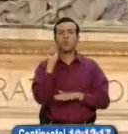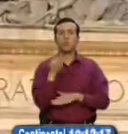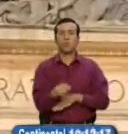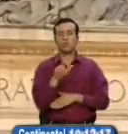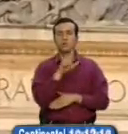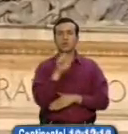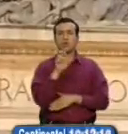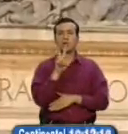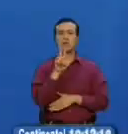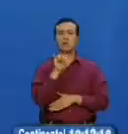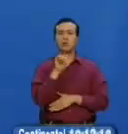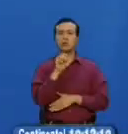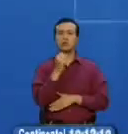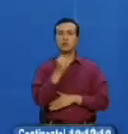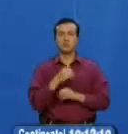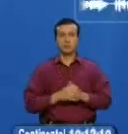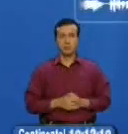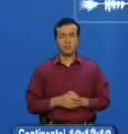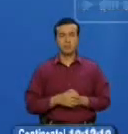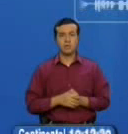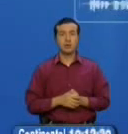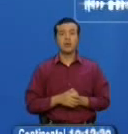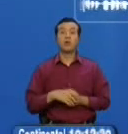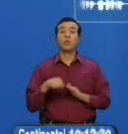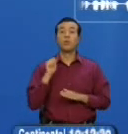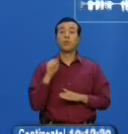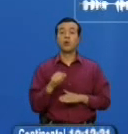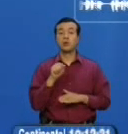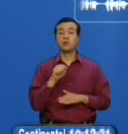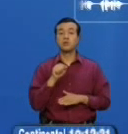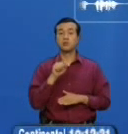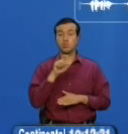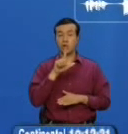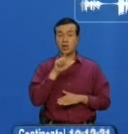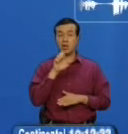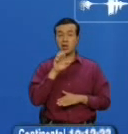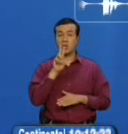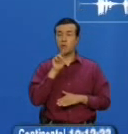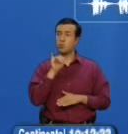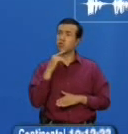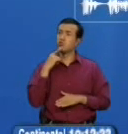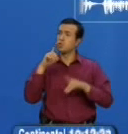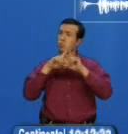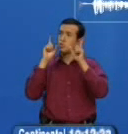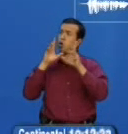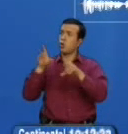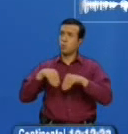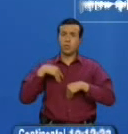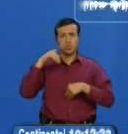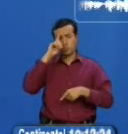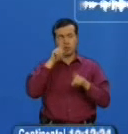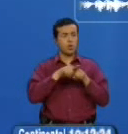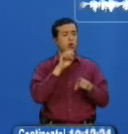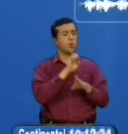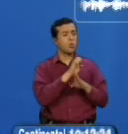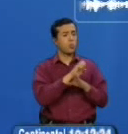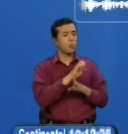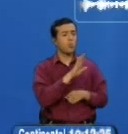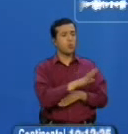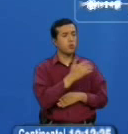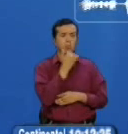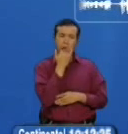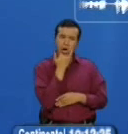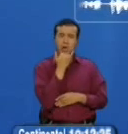Unidos, Lewis Kaplan. En la que, según el juez Kaplan, acogió los argumentos de Chevron y dice que la sentencia de Ecuador es producto del